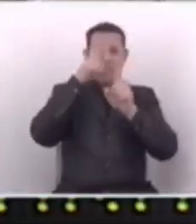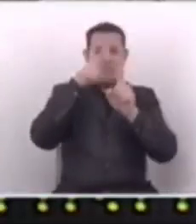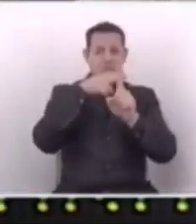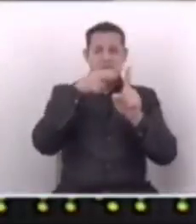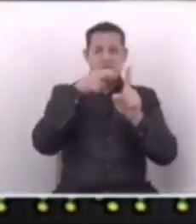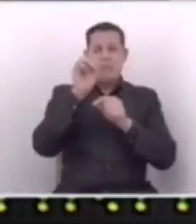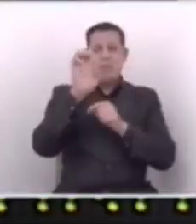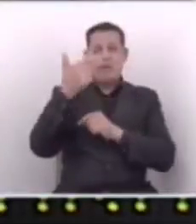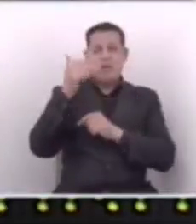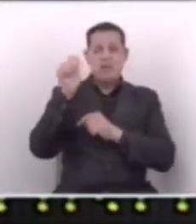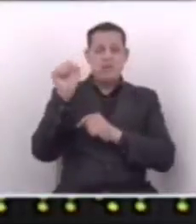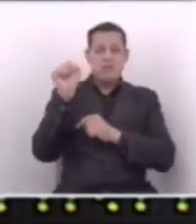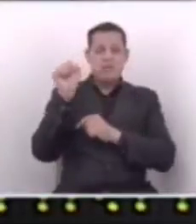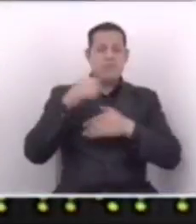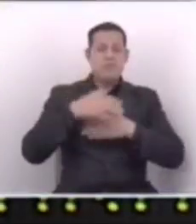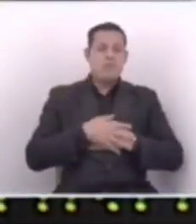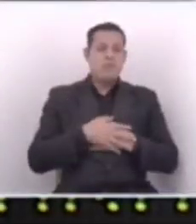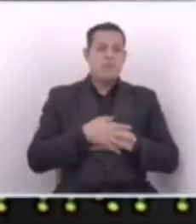Mechas. O